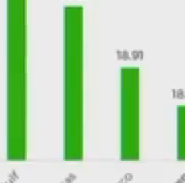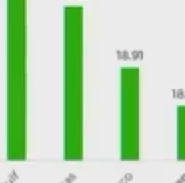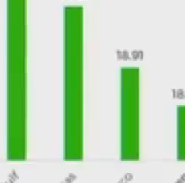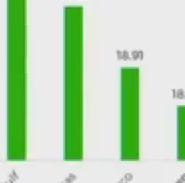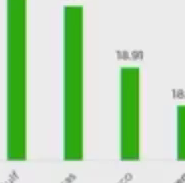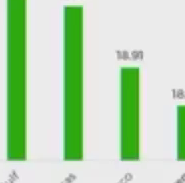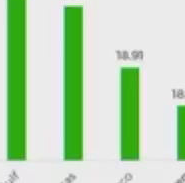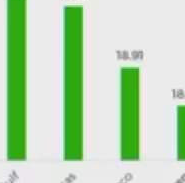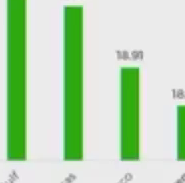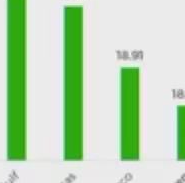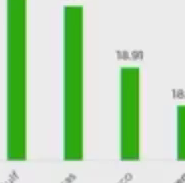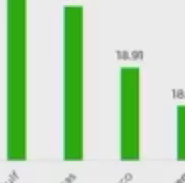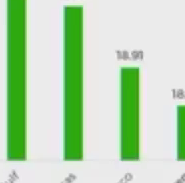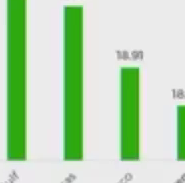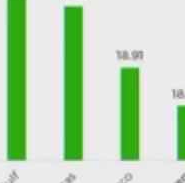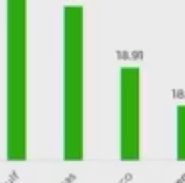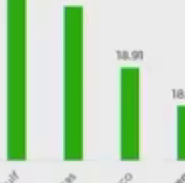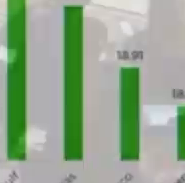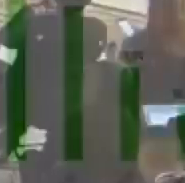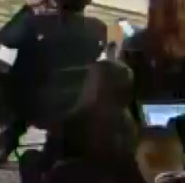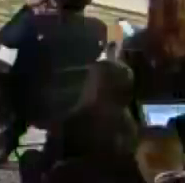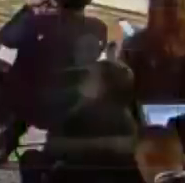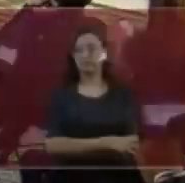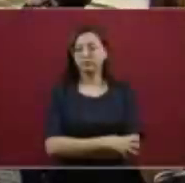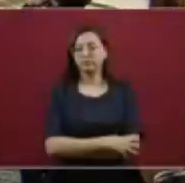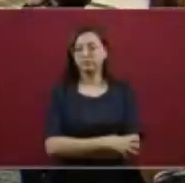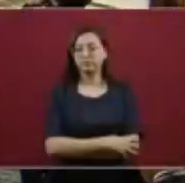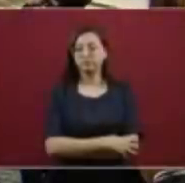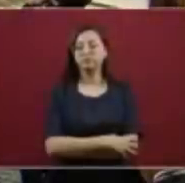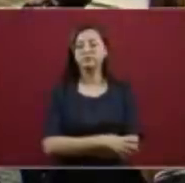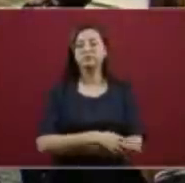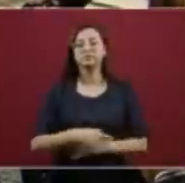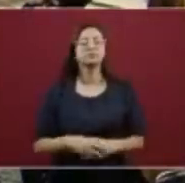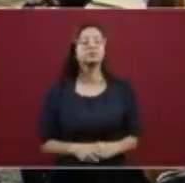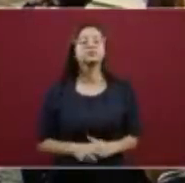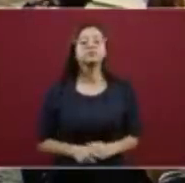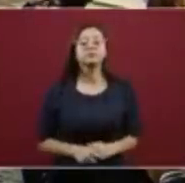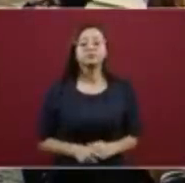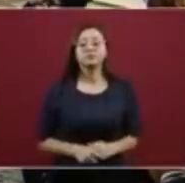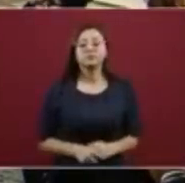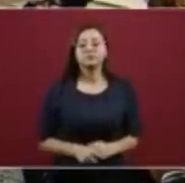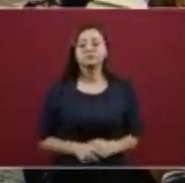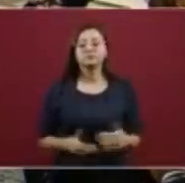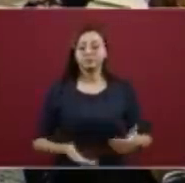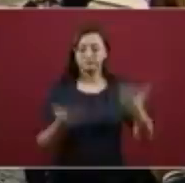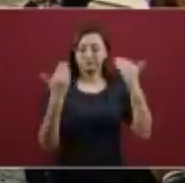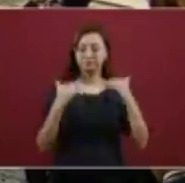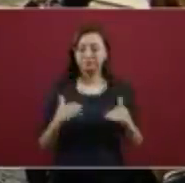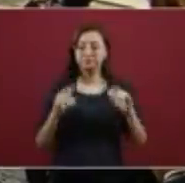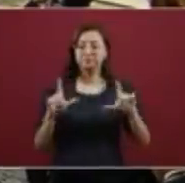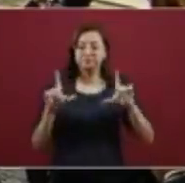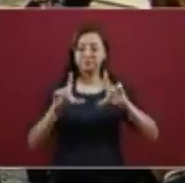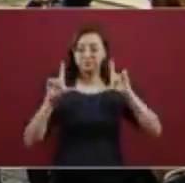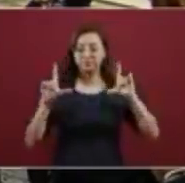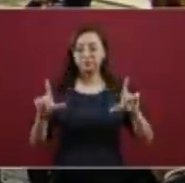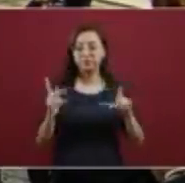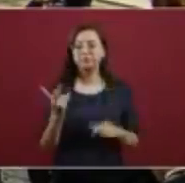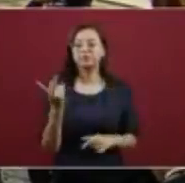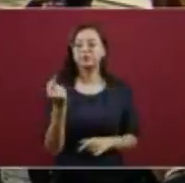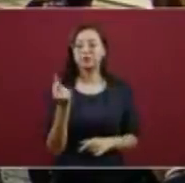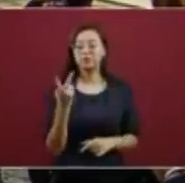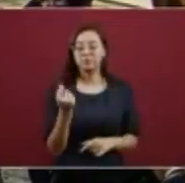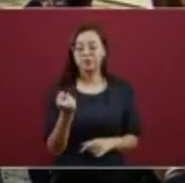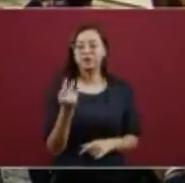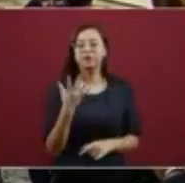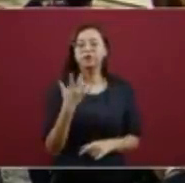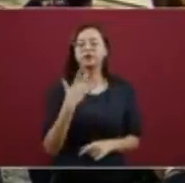18.91 y Petroseven 18.74. La siguiente, los precios de gasolina